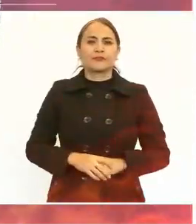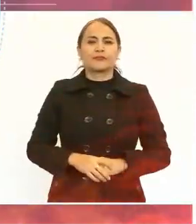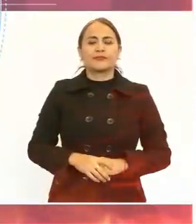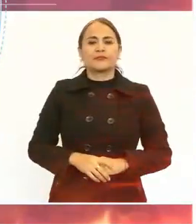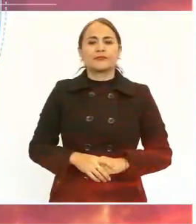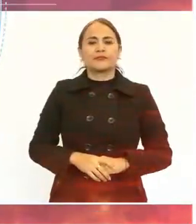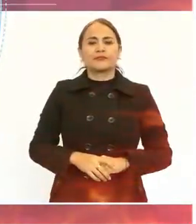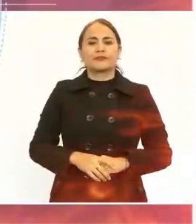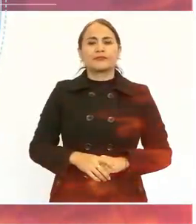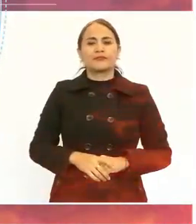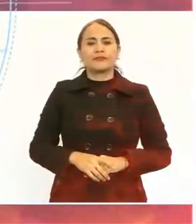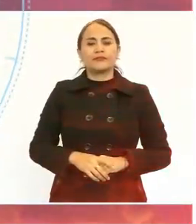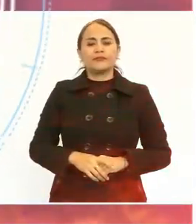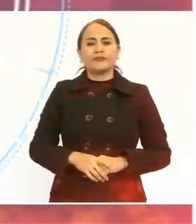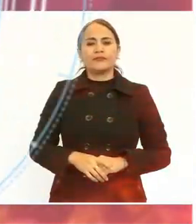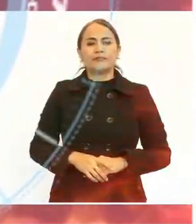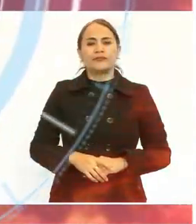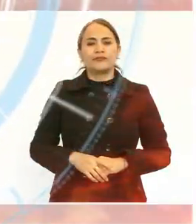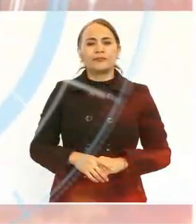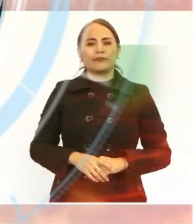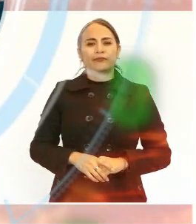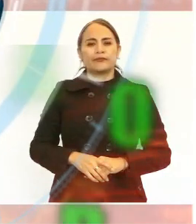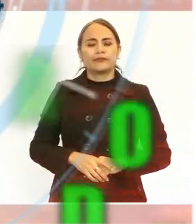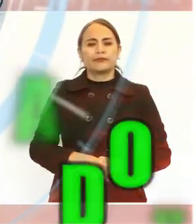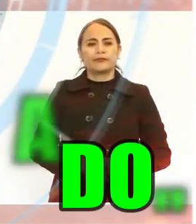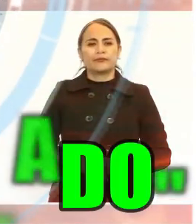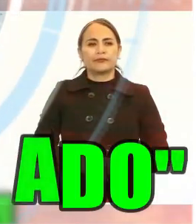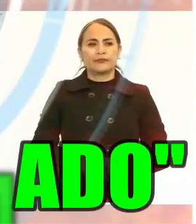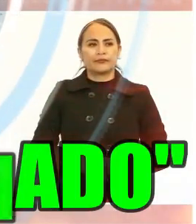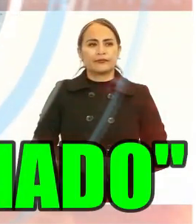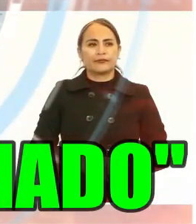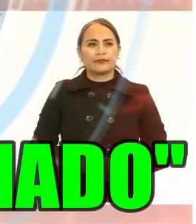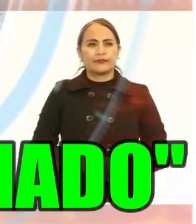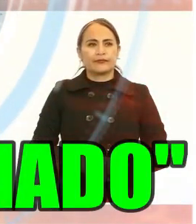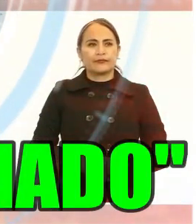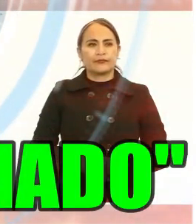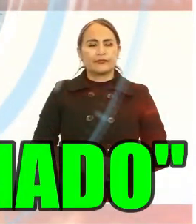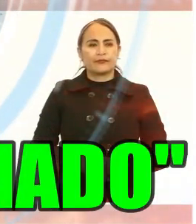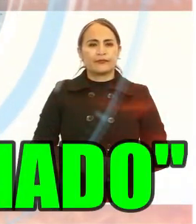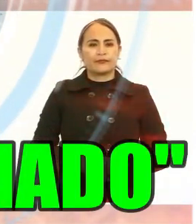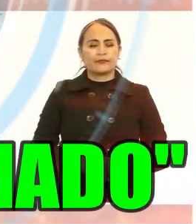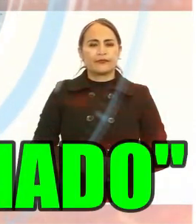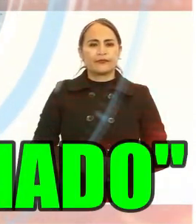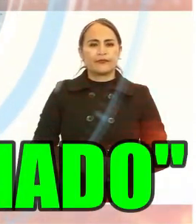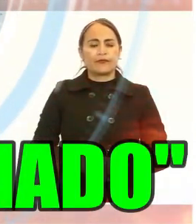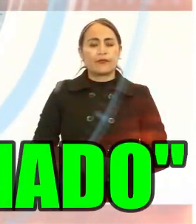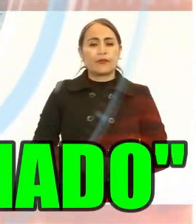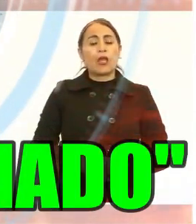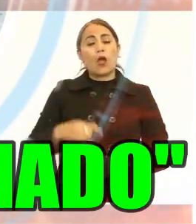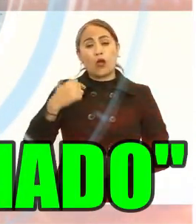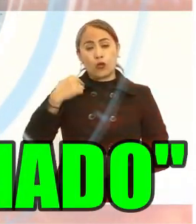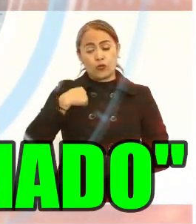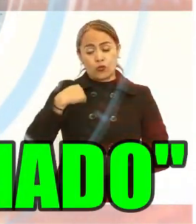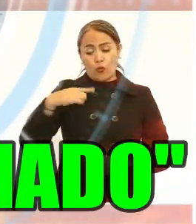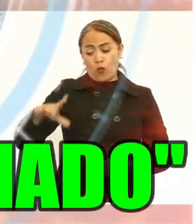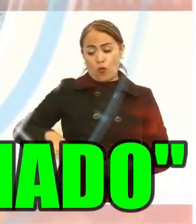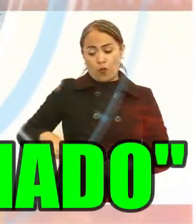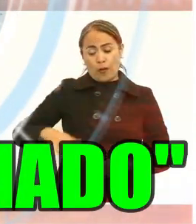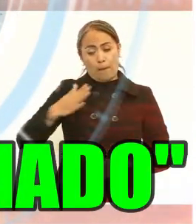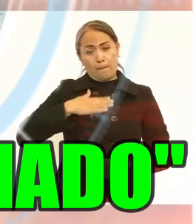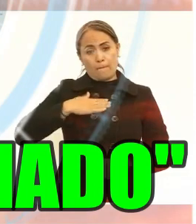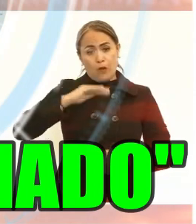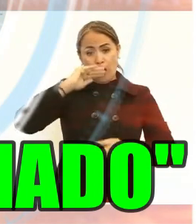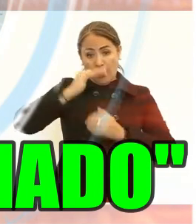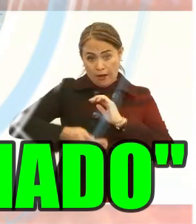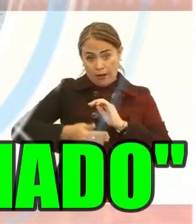Me da hasta como pena ajena ver la forma en que López engaña a sus fieles. Esto ocurrió el día de ayer en